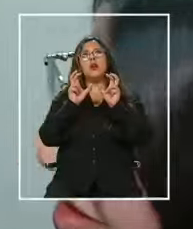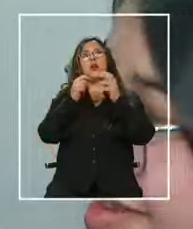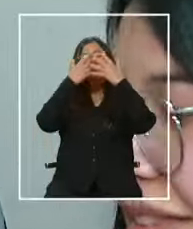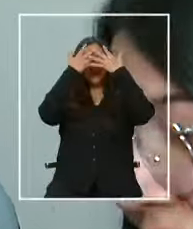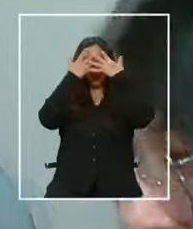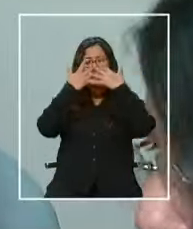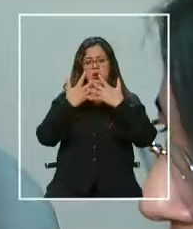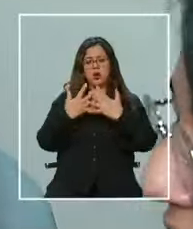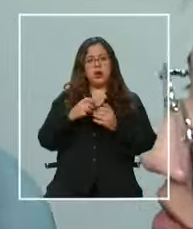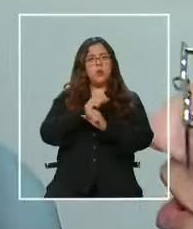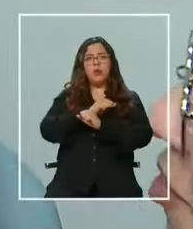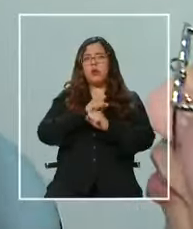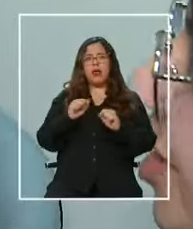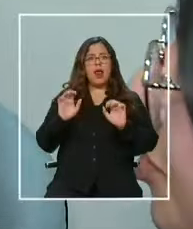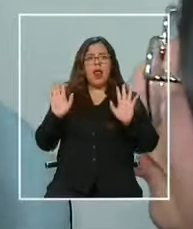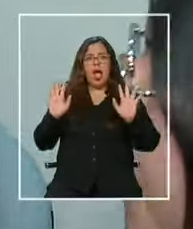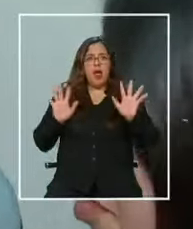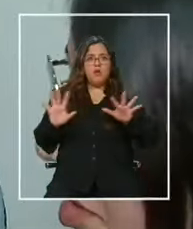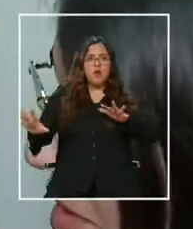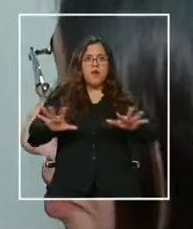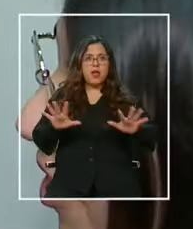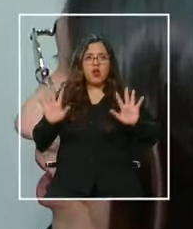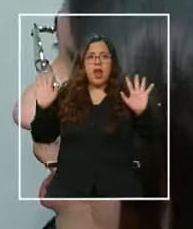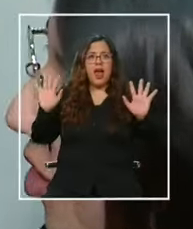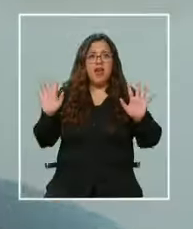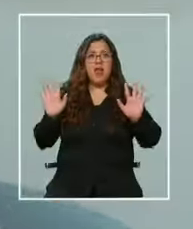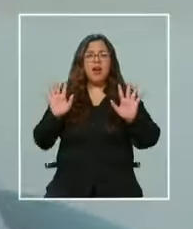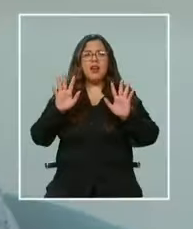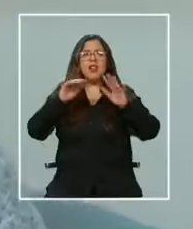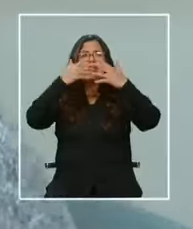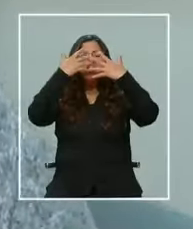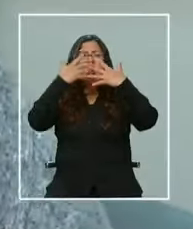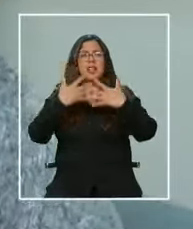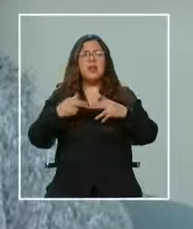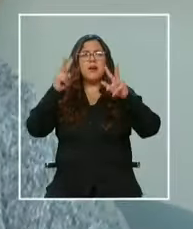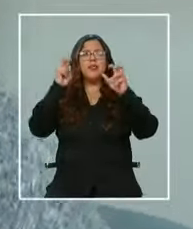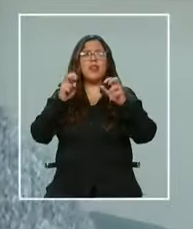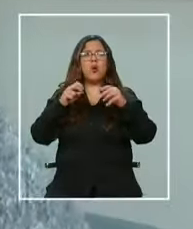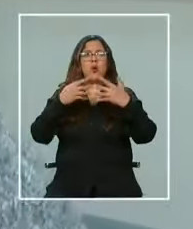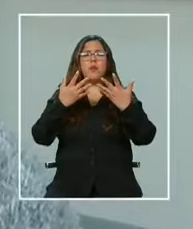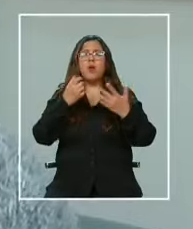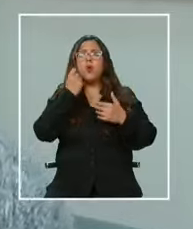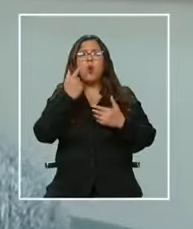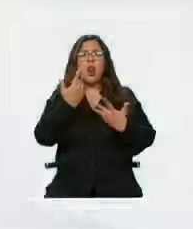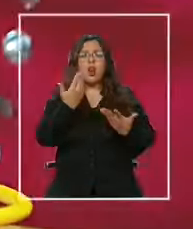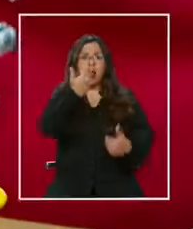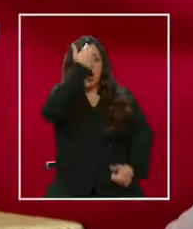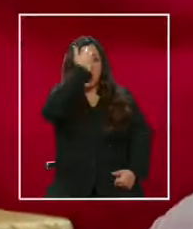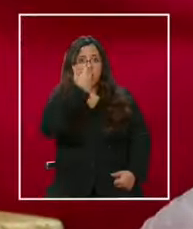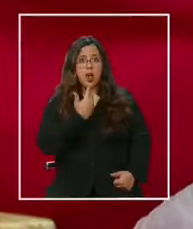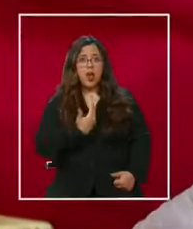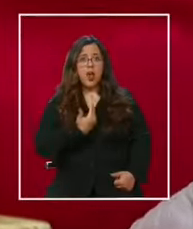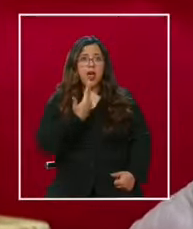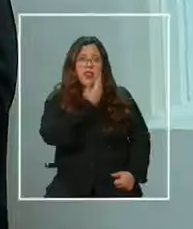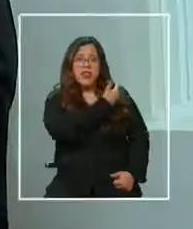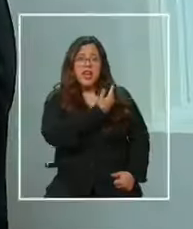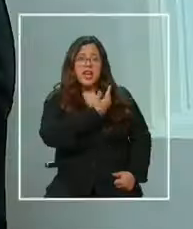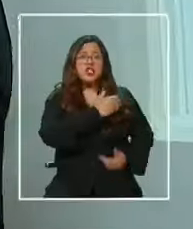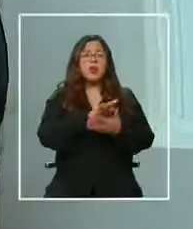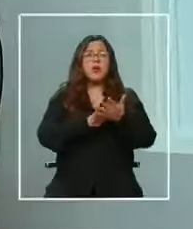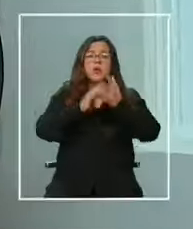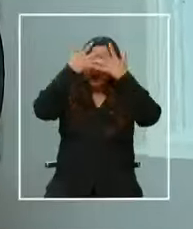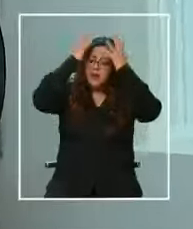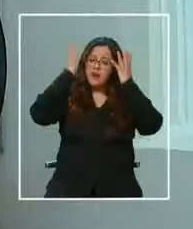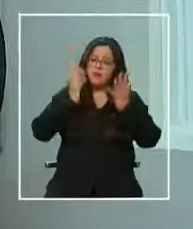plancha. ¿Y cuál fue mi cuerpo afectado? El lado derecho. Lavarse el pelo, tomar algo de la